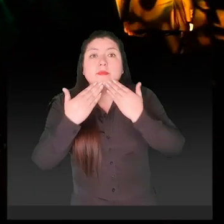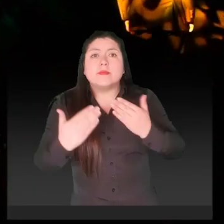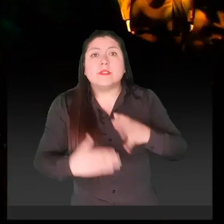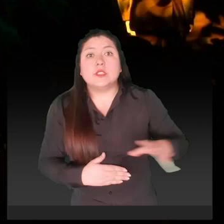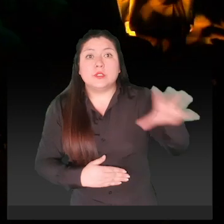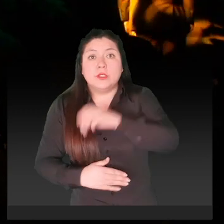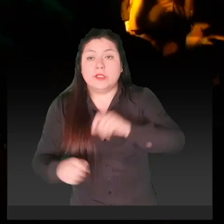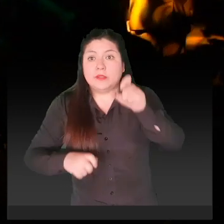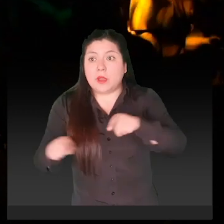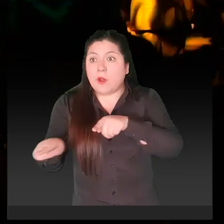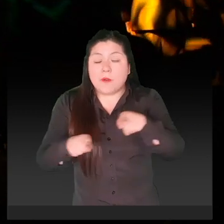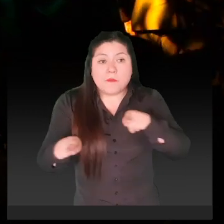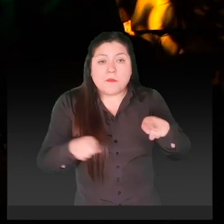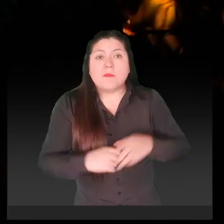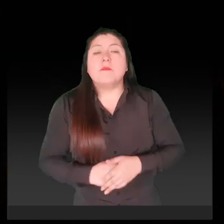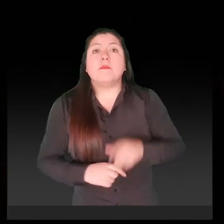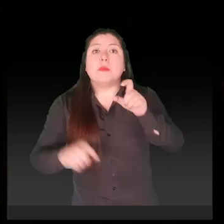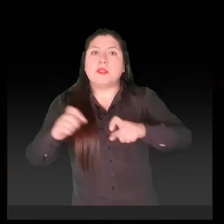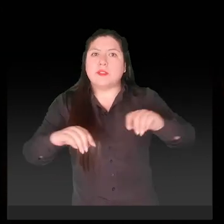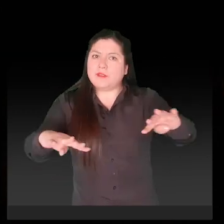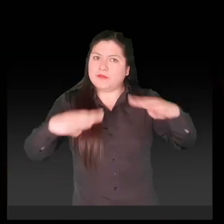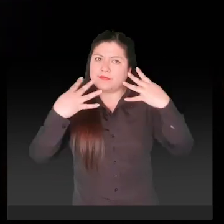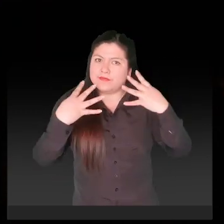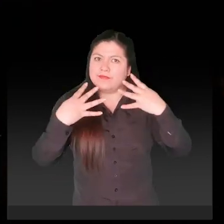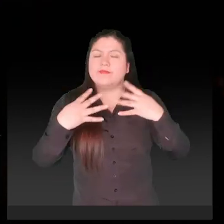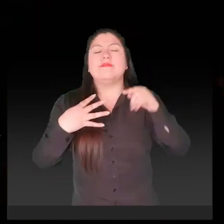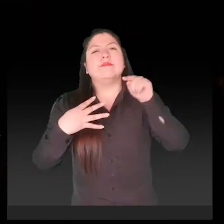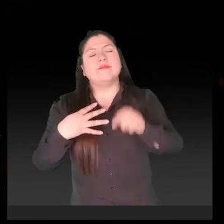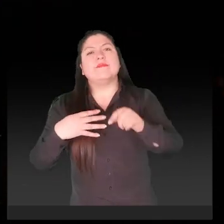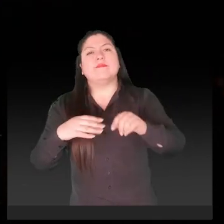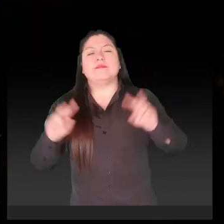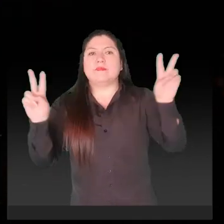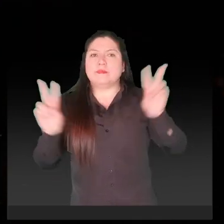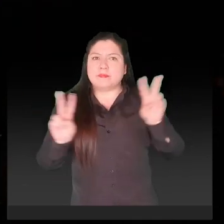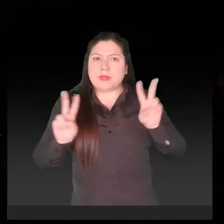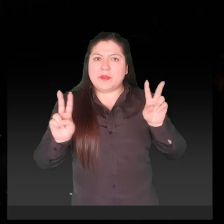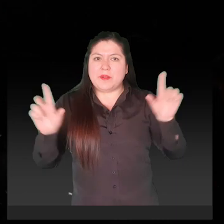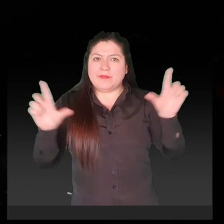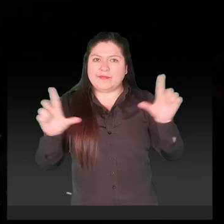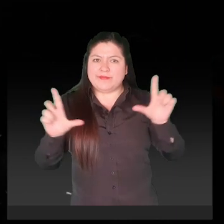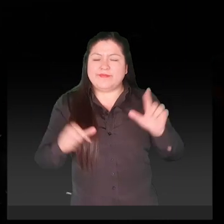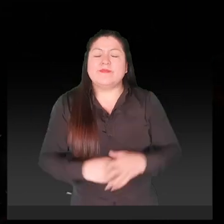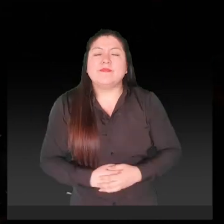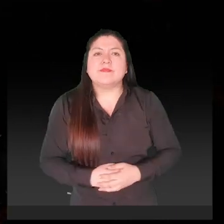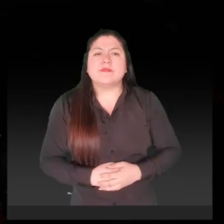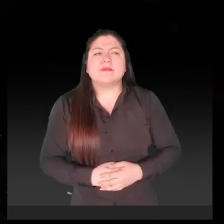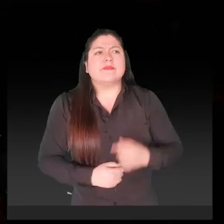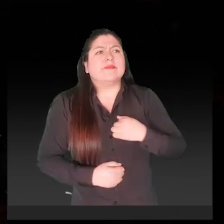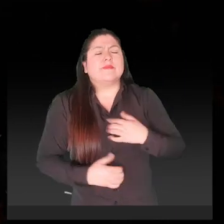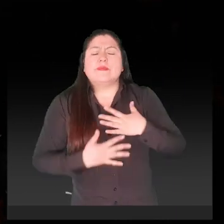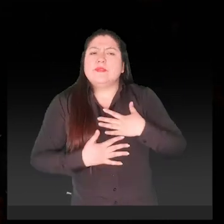Muchas gracias a todos los presentes y a quienes nos acompañan a través de nuestra transmisión en vivo. Ha sido